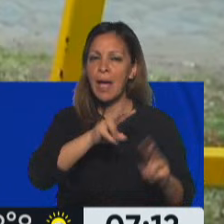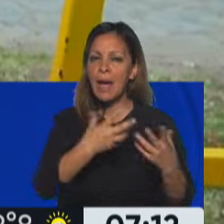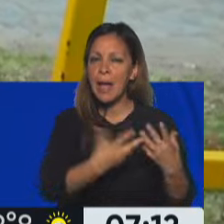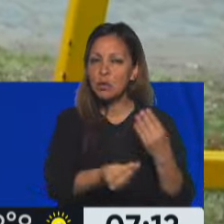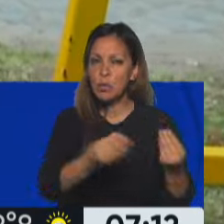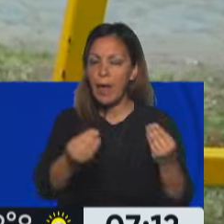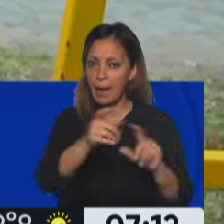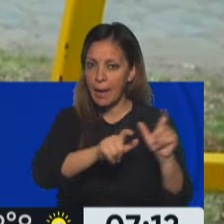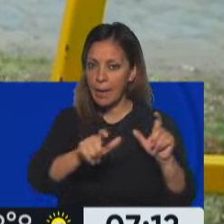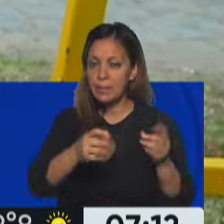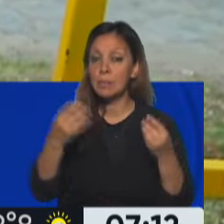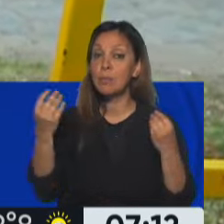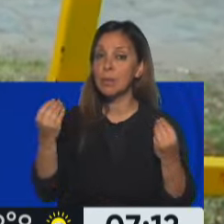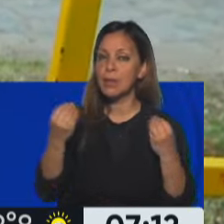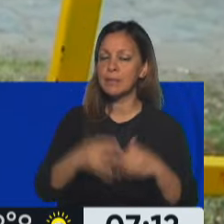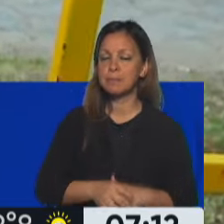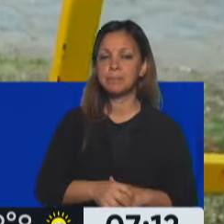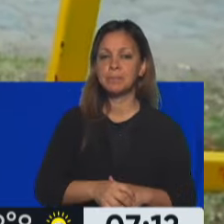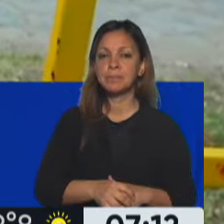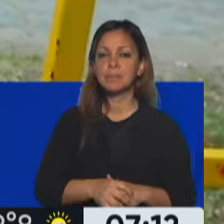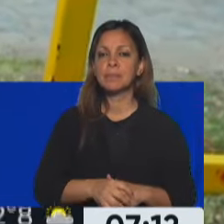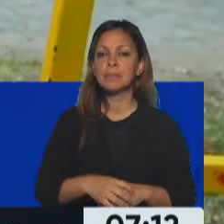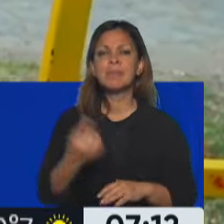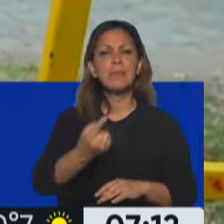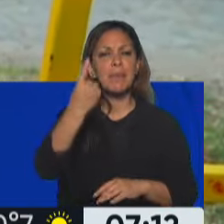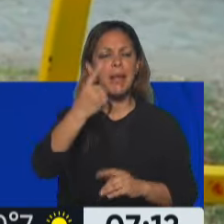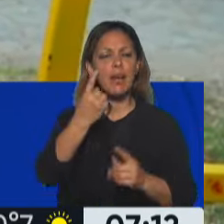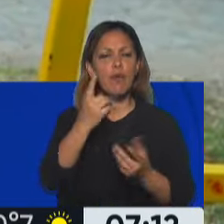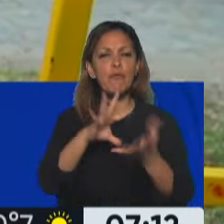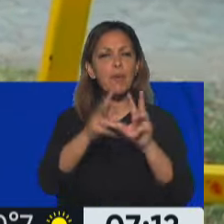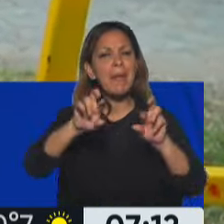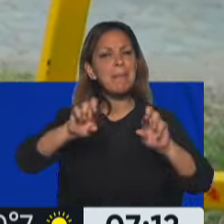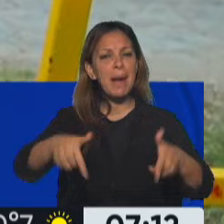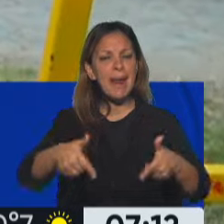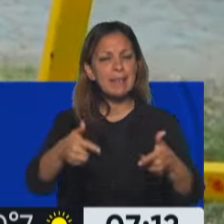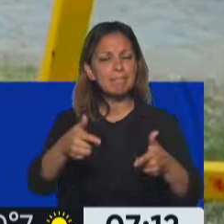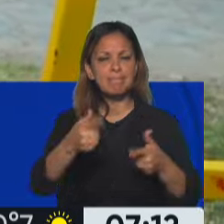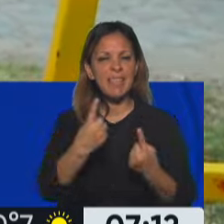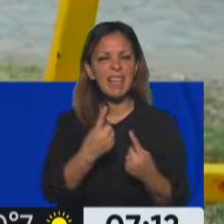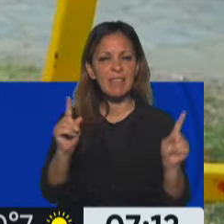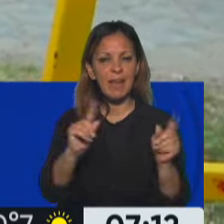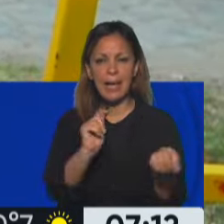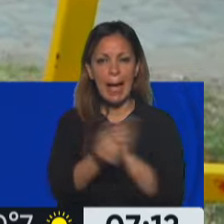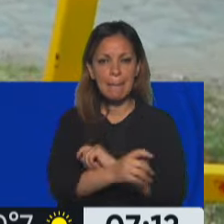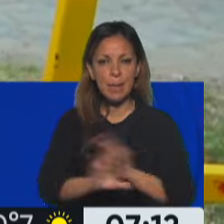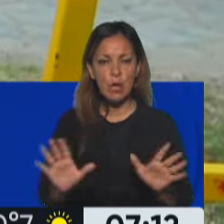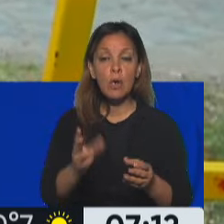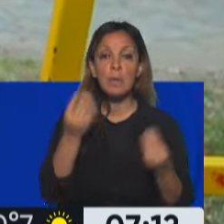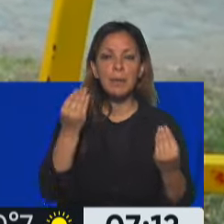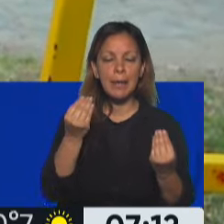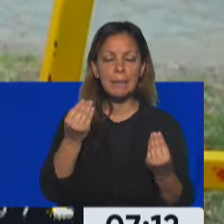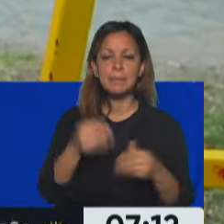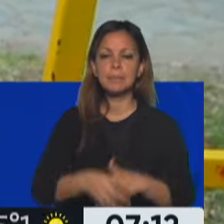aquí. En principio lo que se hizo fue cambiar la estrategia porque notaron que era más efectivo llegar a